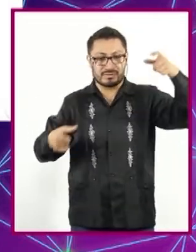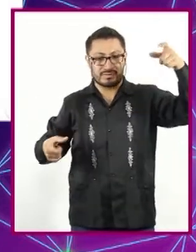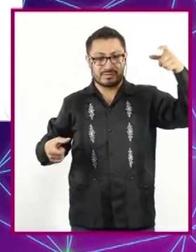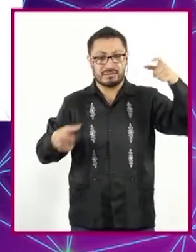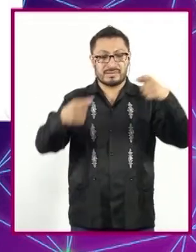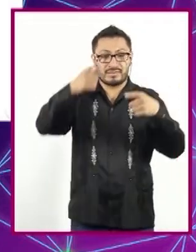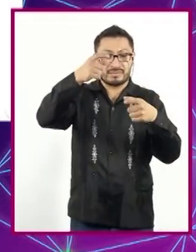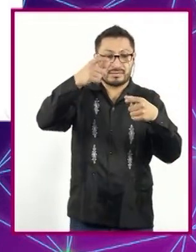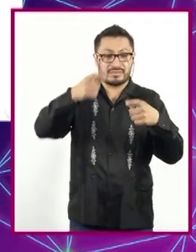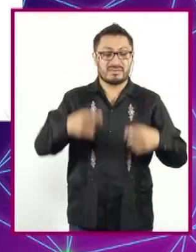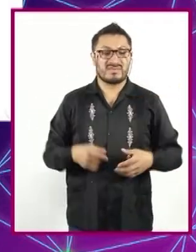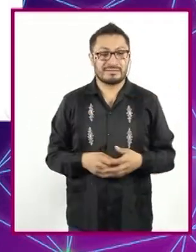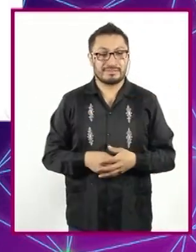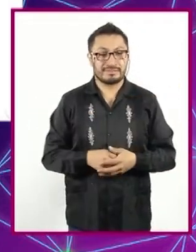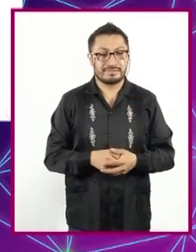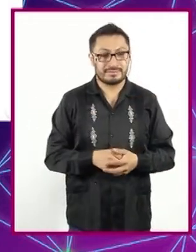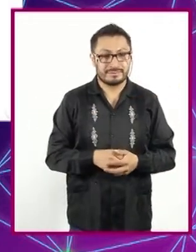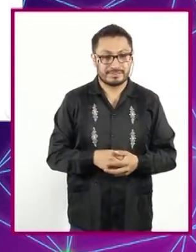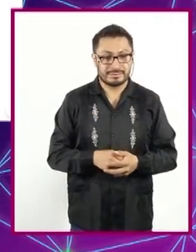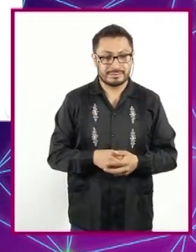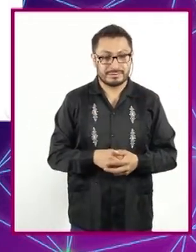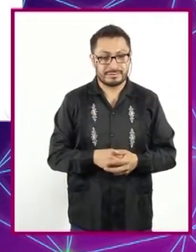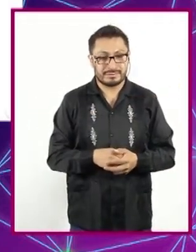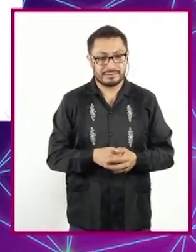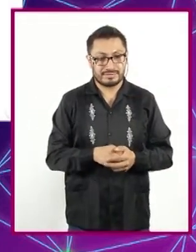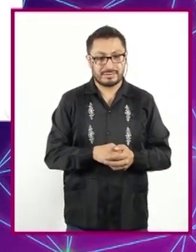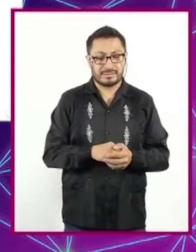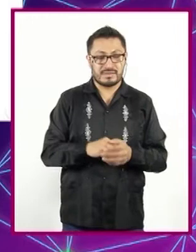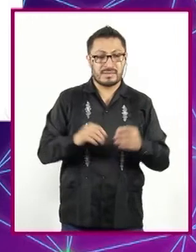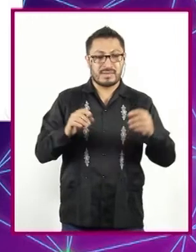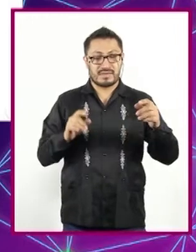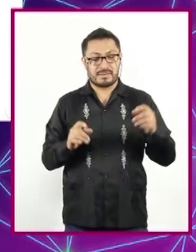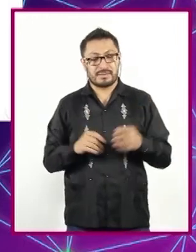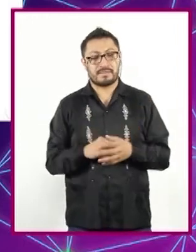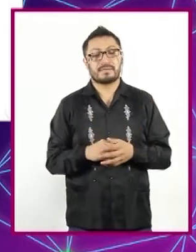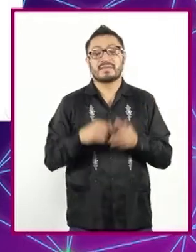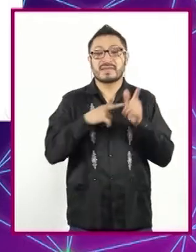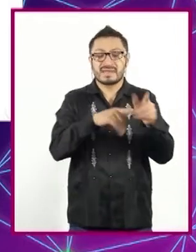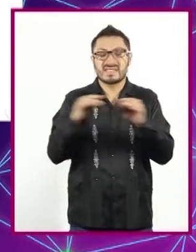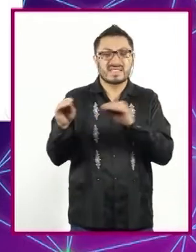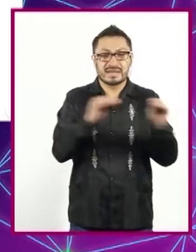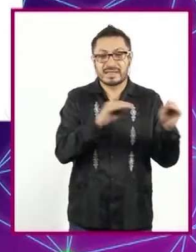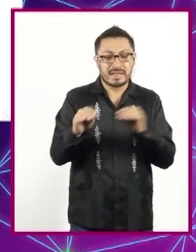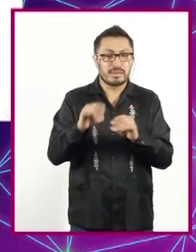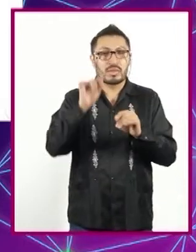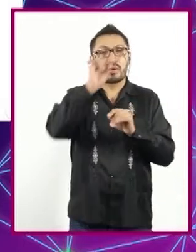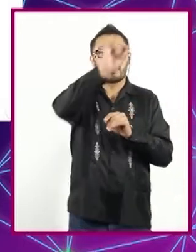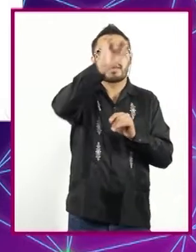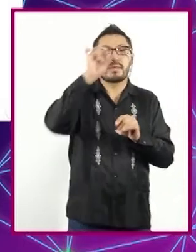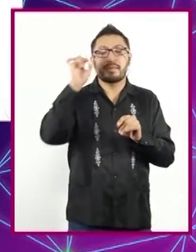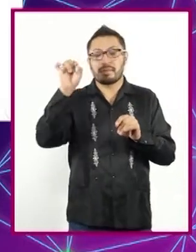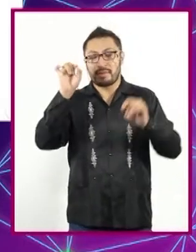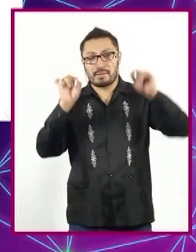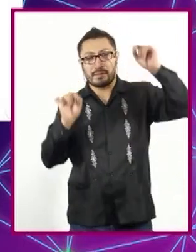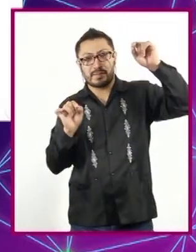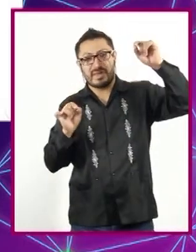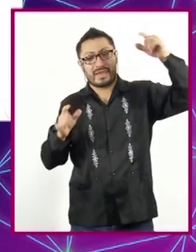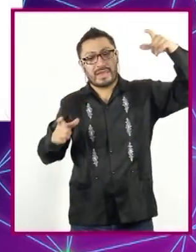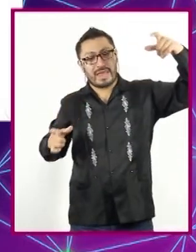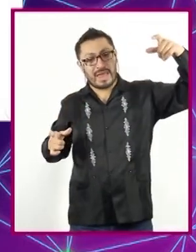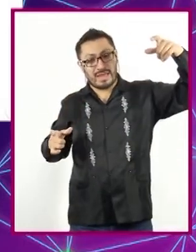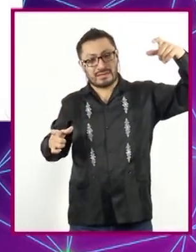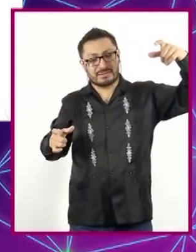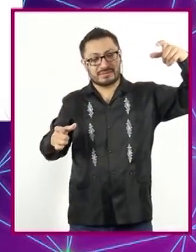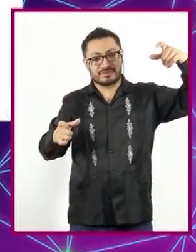tajo. Se siguen moviendo los puntos para inclinar más el plano, con el objetivo de alargar más la